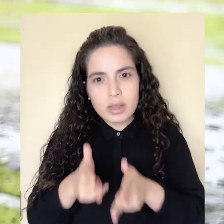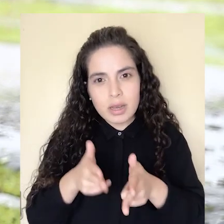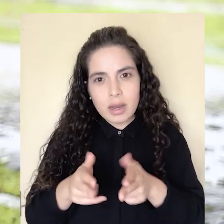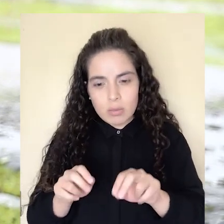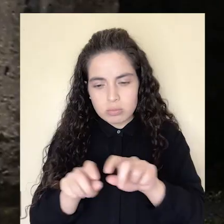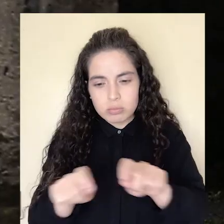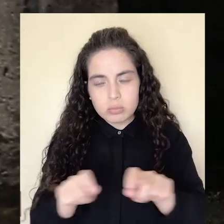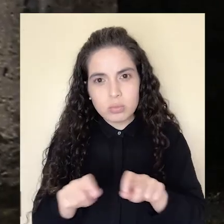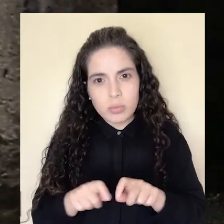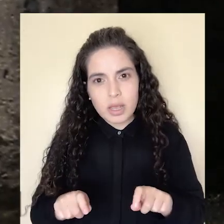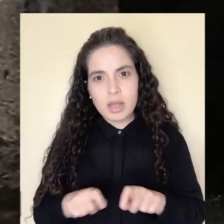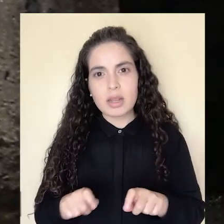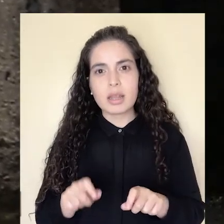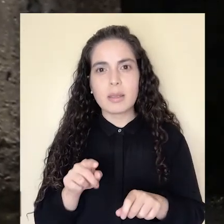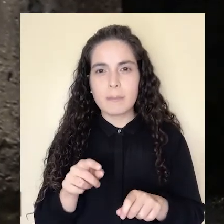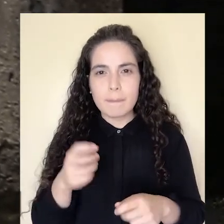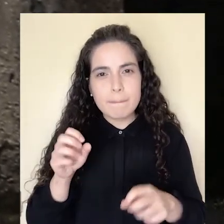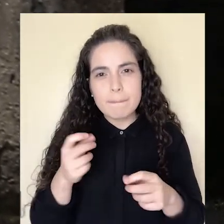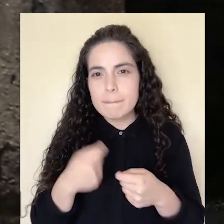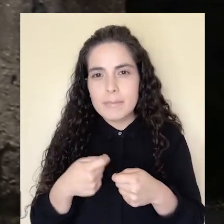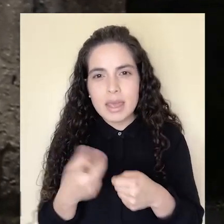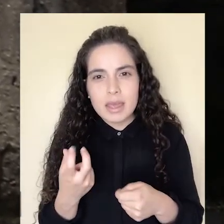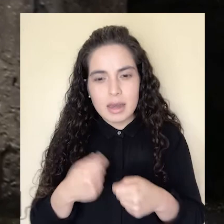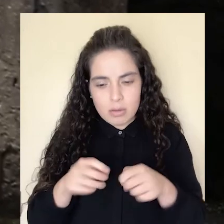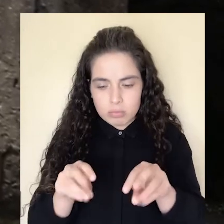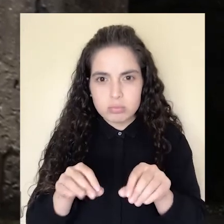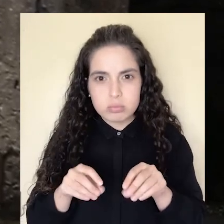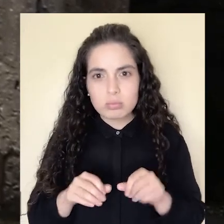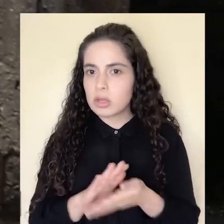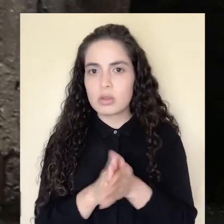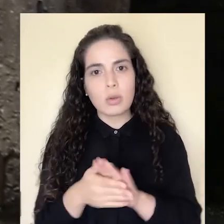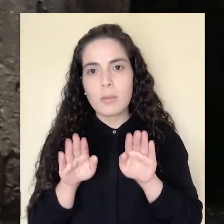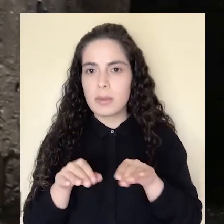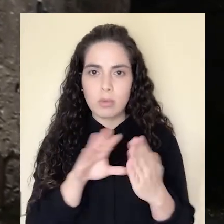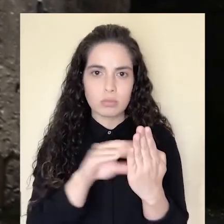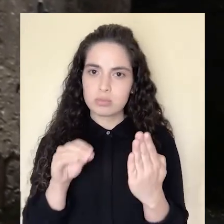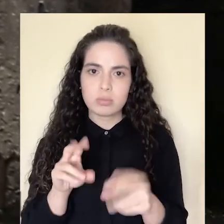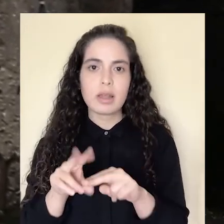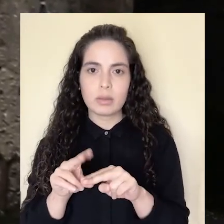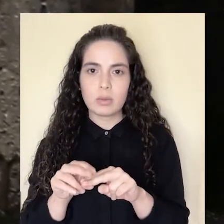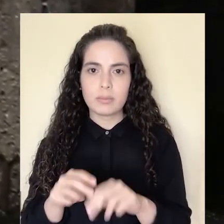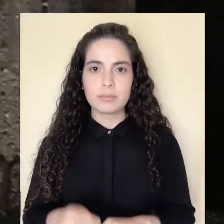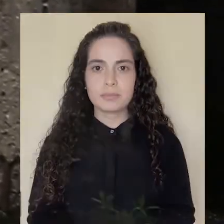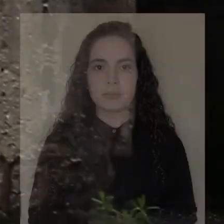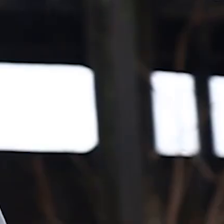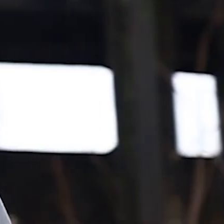piedra, o sea, todo lo que corresponde a lo que uno veía antiguamente.